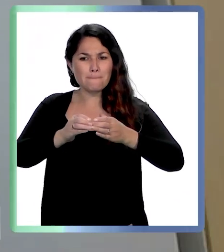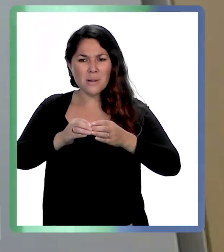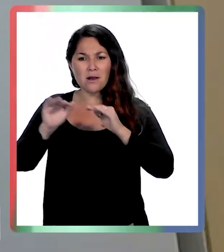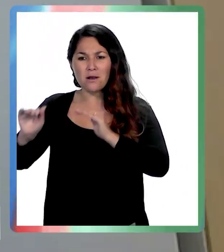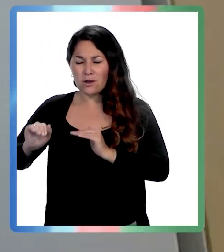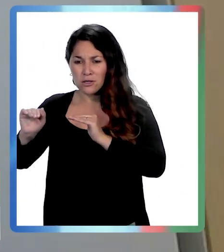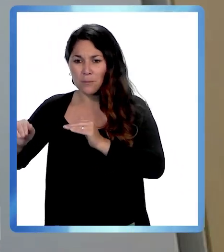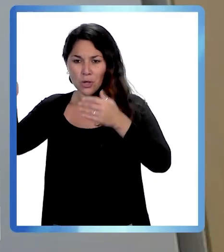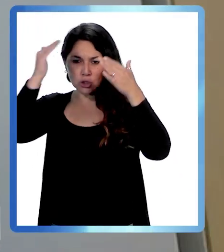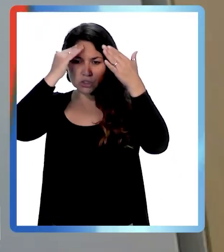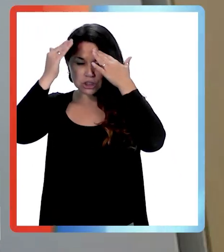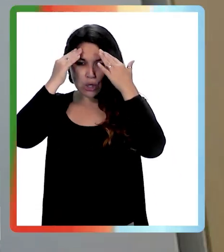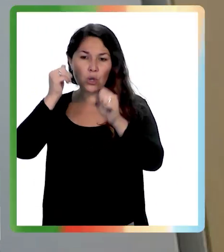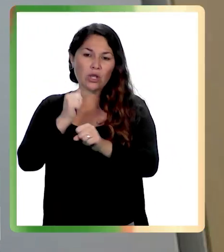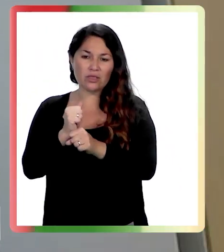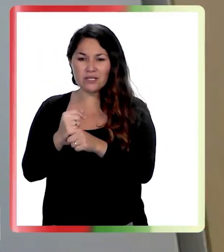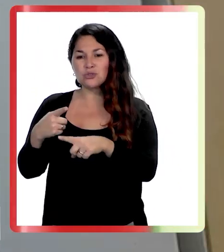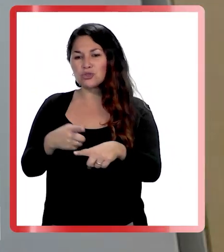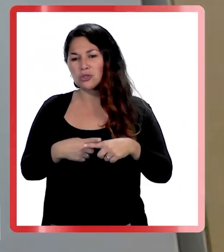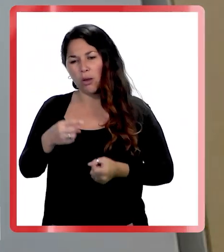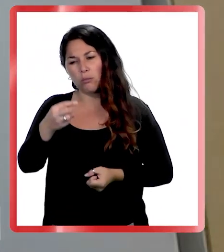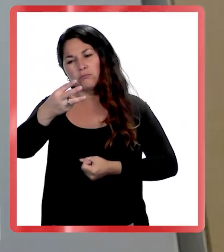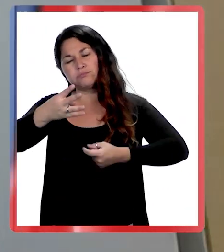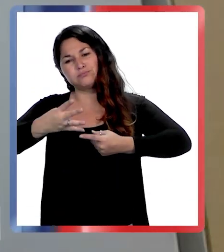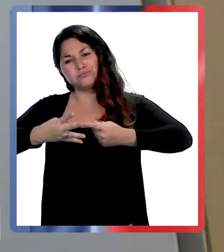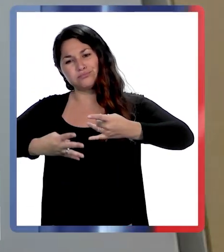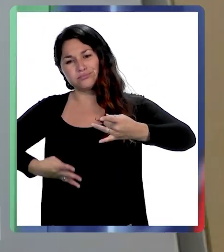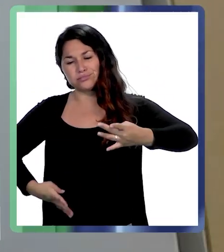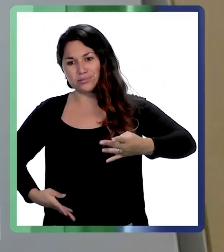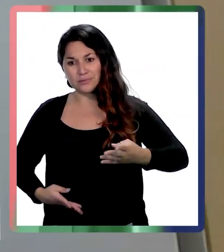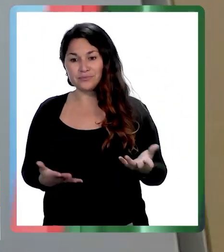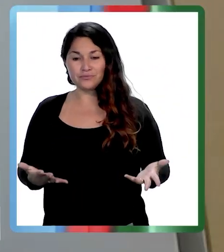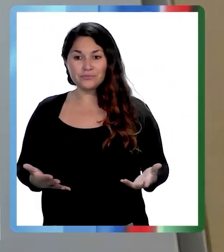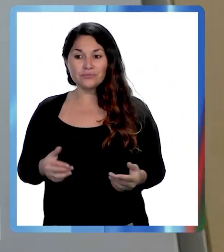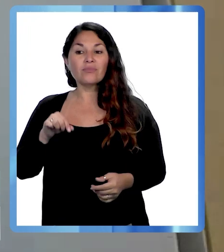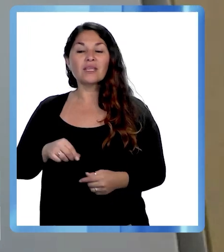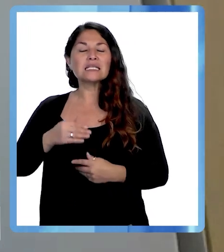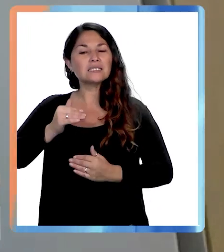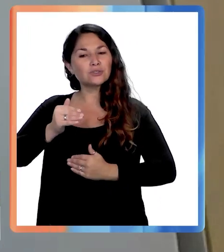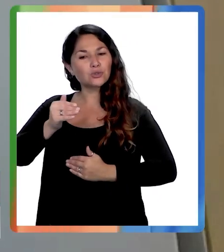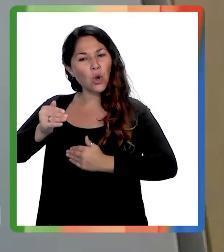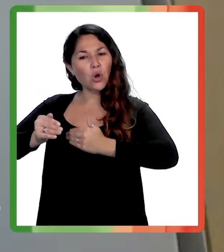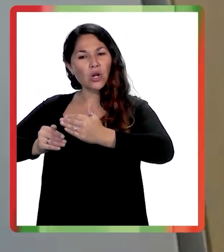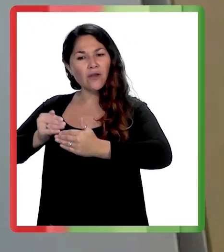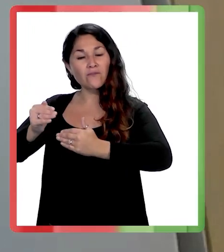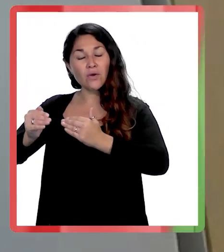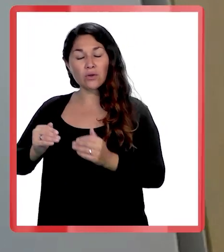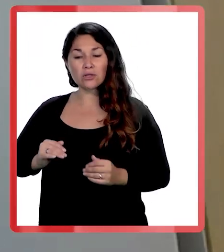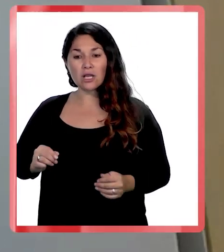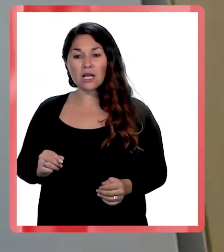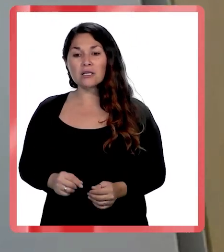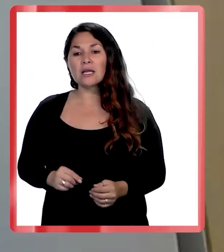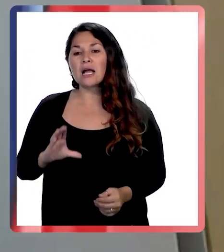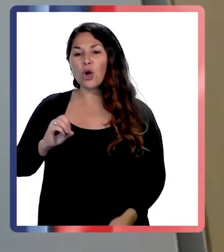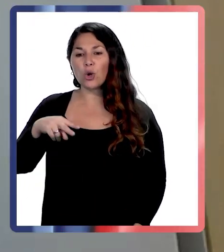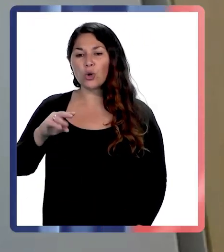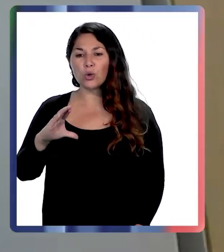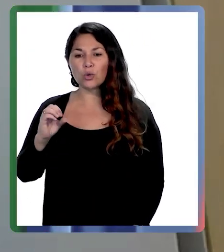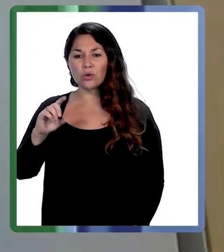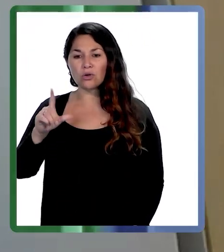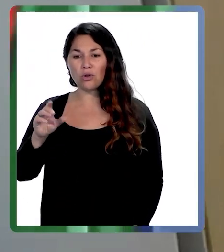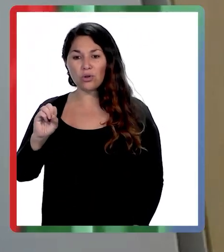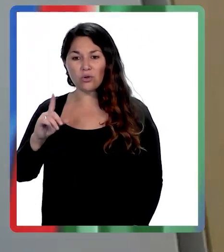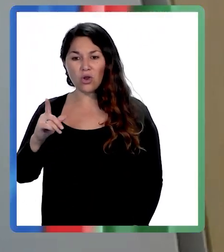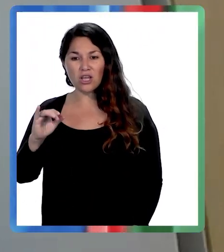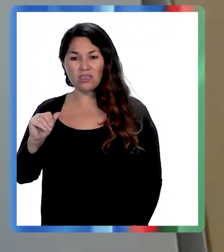asistente social. En el fondo, yo diría que la evolución de la oncología médica y los tratamientos de los